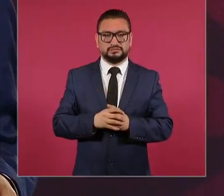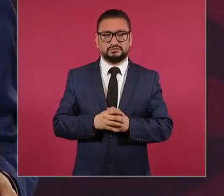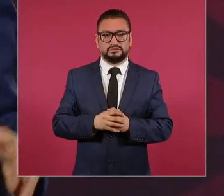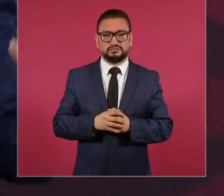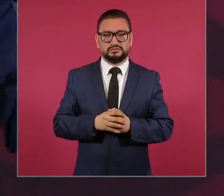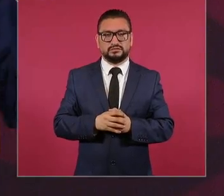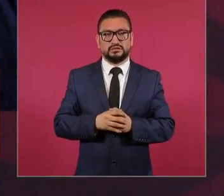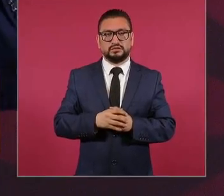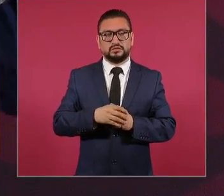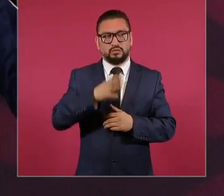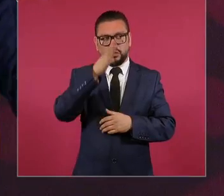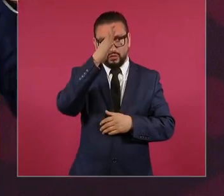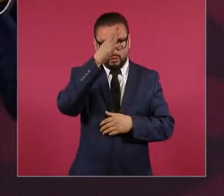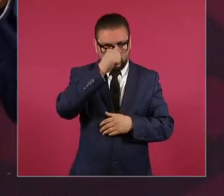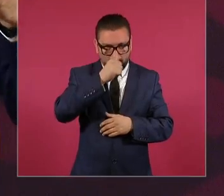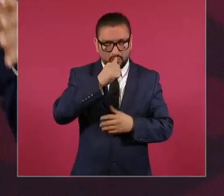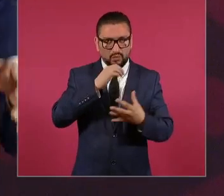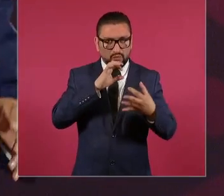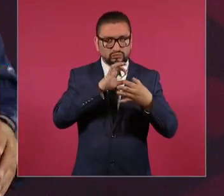convenios